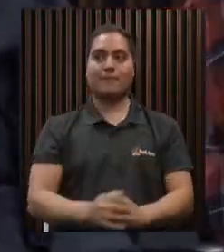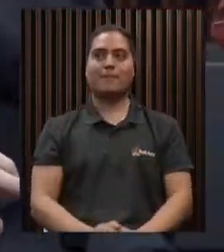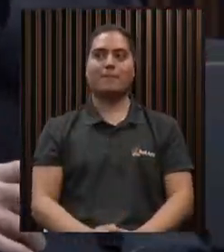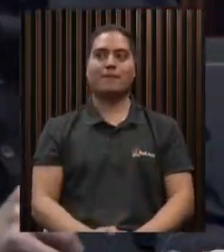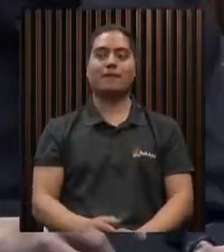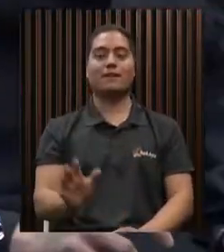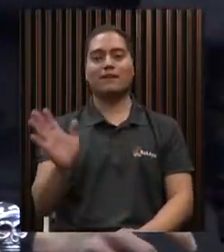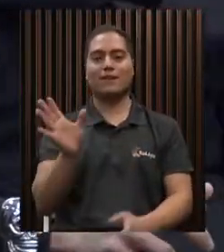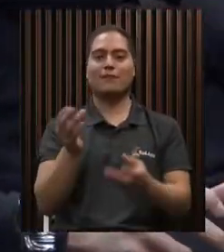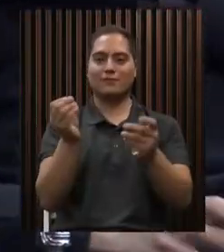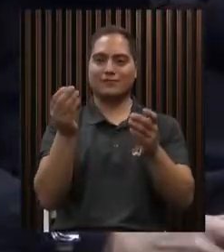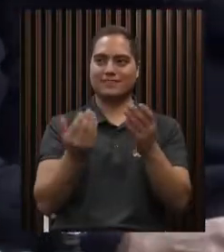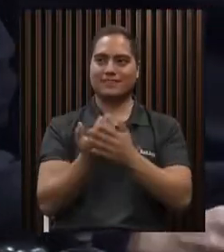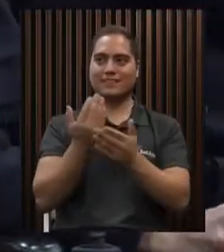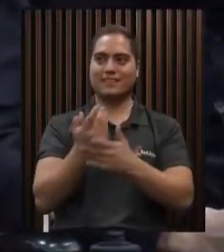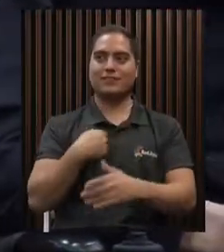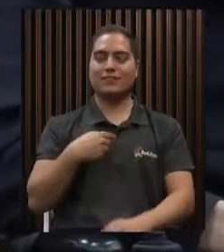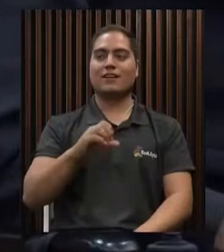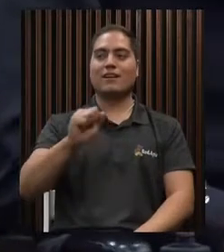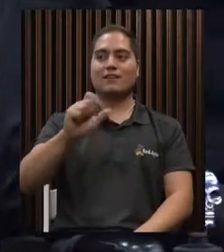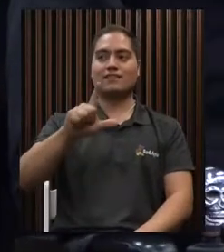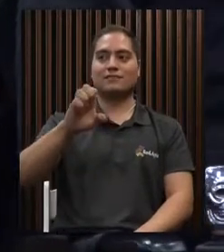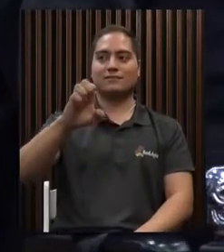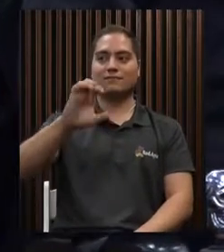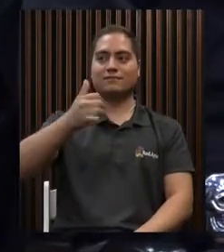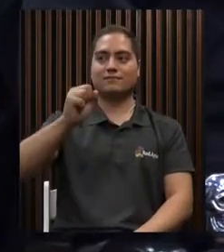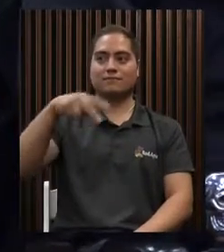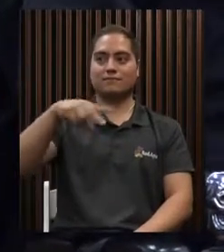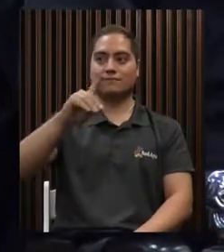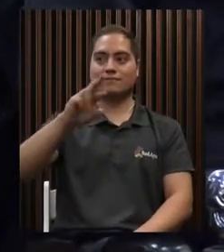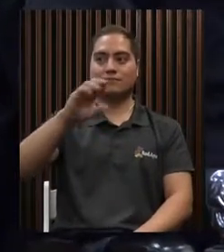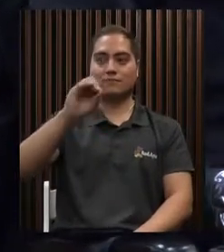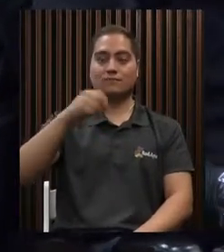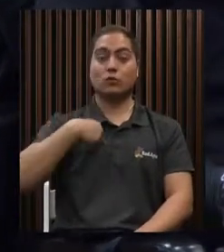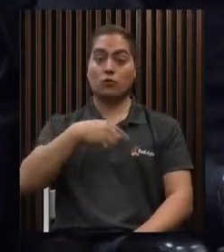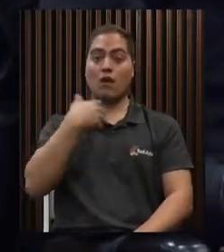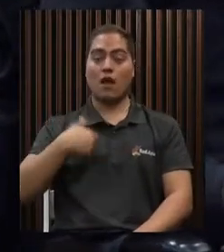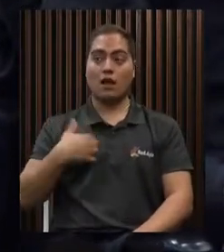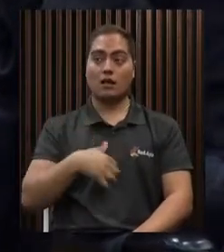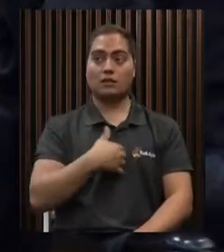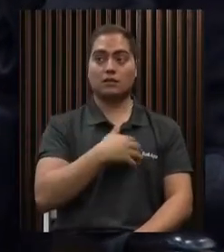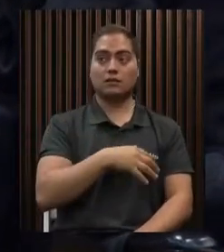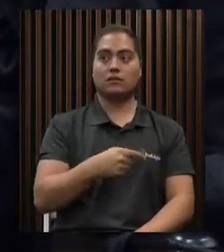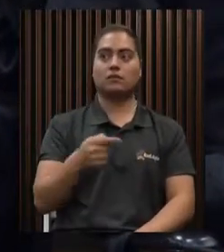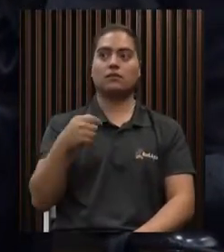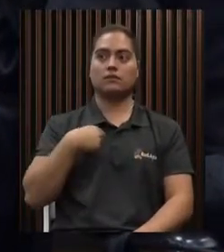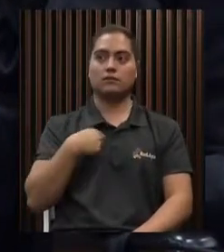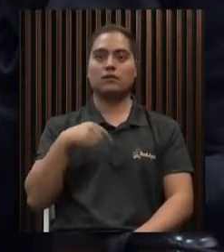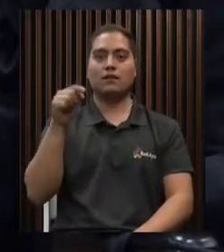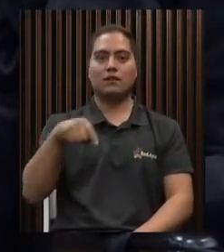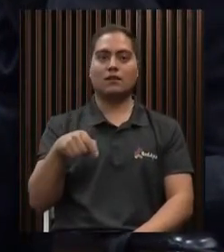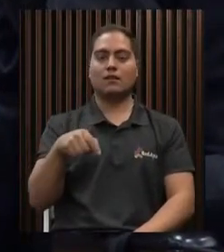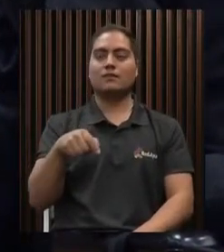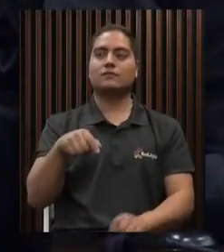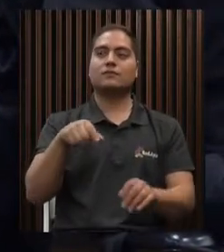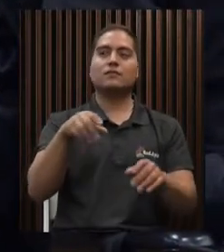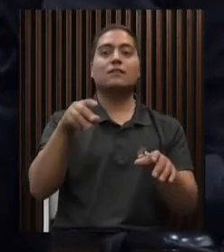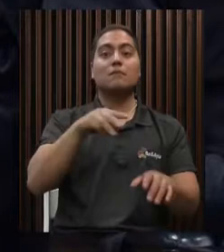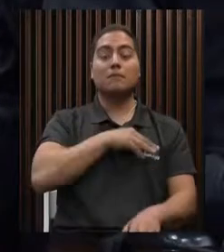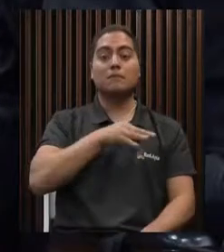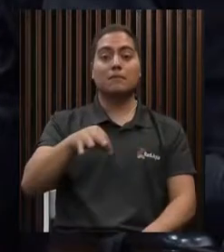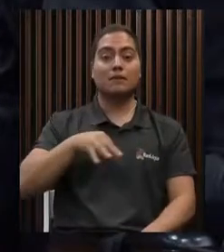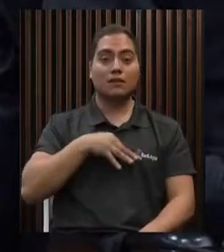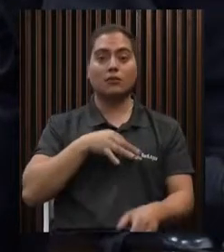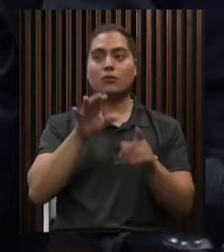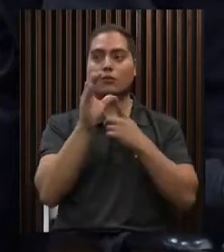Buen día, mi nombre es Alejandrina Delía, soy de Argentina y estoy a cargo de la Dirección de Innovación Cultural del Ministerio de Cultura de la Nación, que donde tenemos un